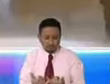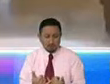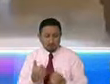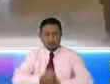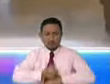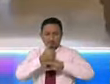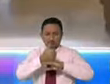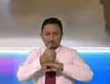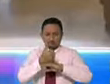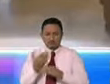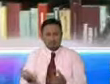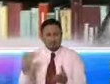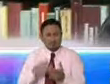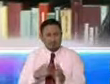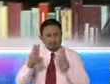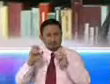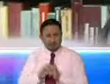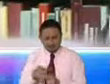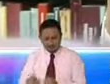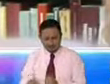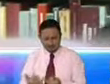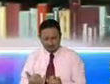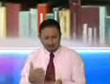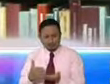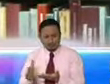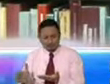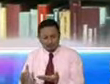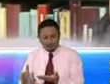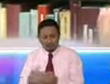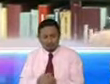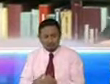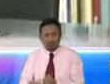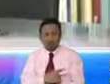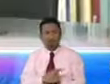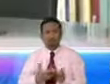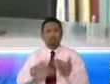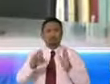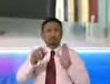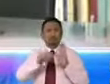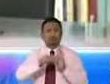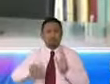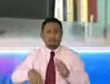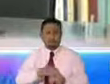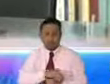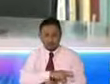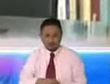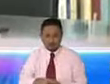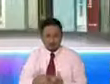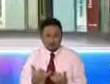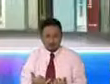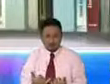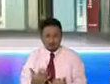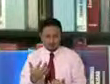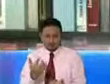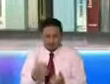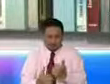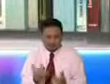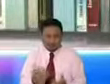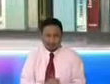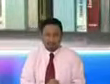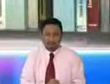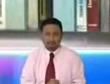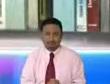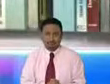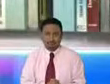eliminar esta figura, que según el constitucionalista Rafael Ollarte, esto no siente un precedente en el trámite actual. Una